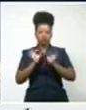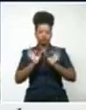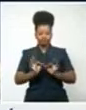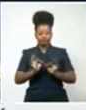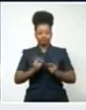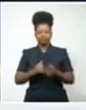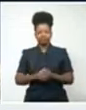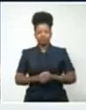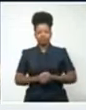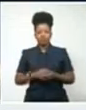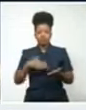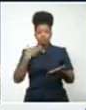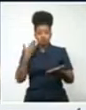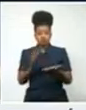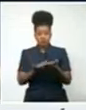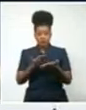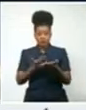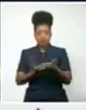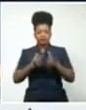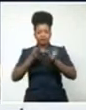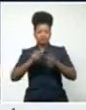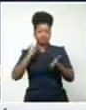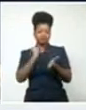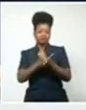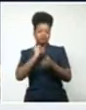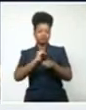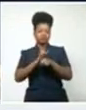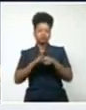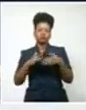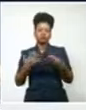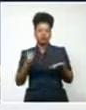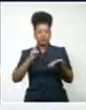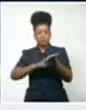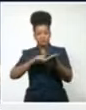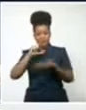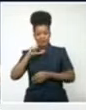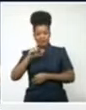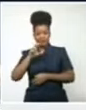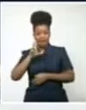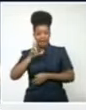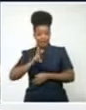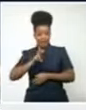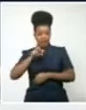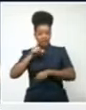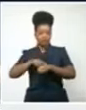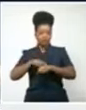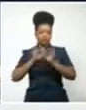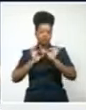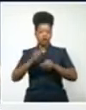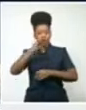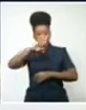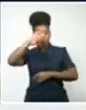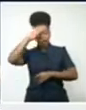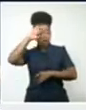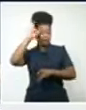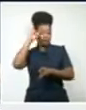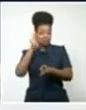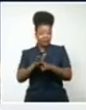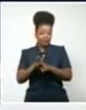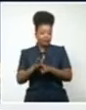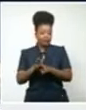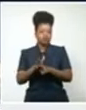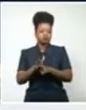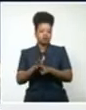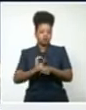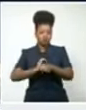La confirmación diagnóstica es mediante el PCR en tiempo real, que Cuba lo viene realizando desde el principio. Y que toda